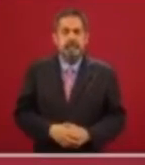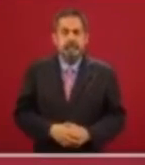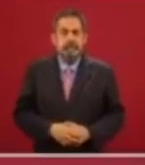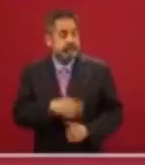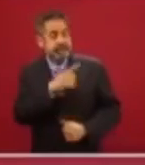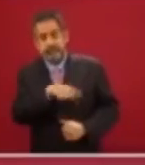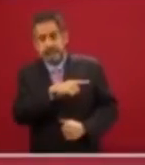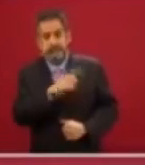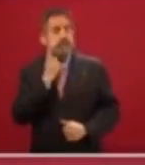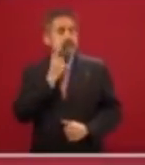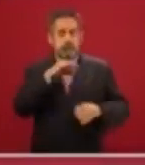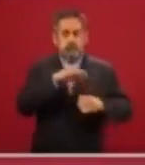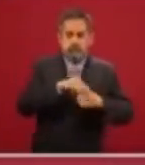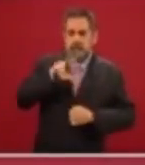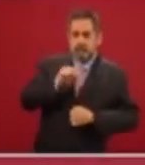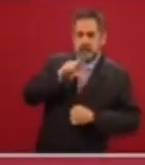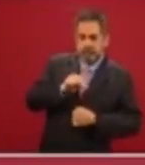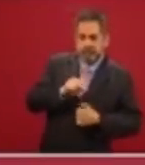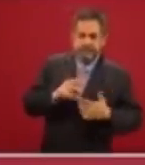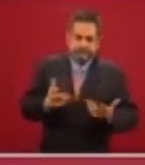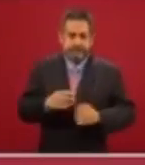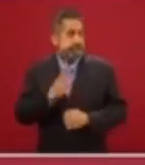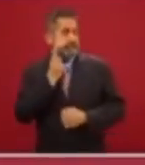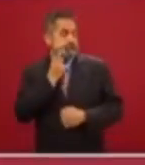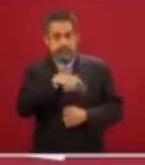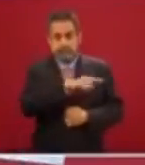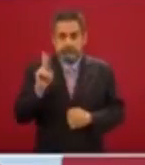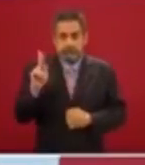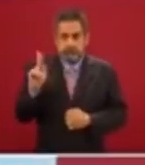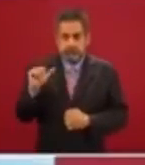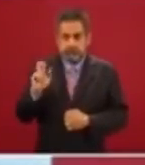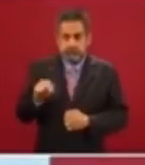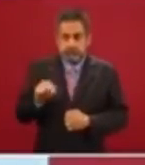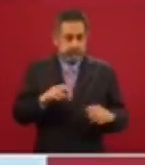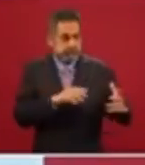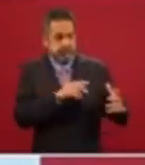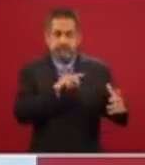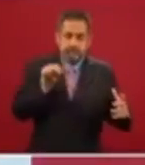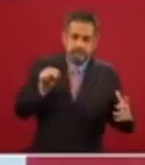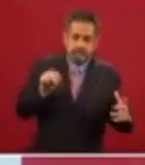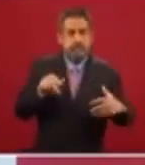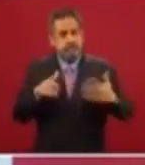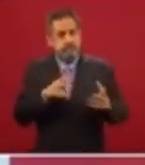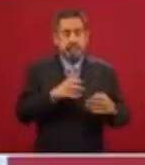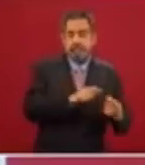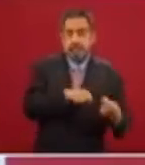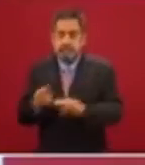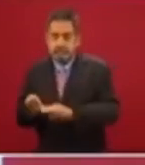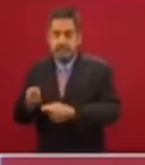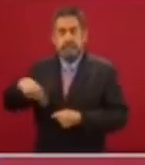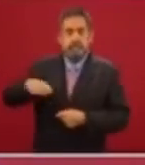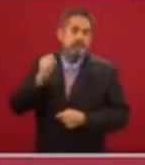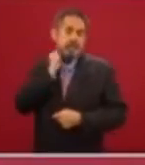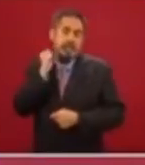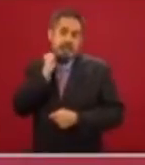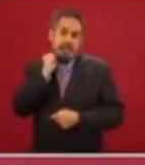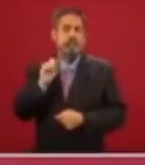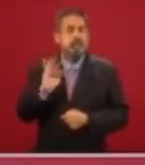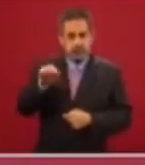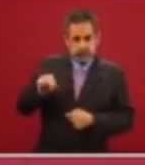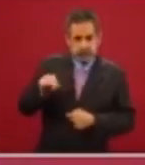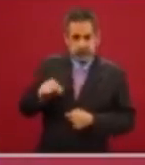que votaron en contra los diputados del PAN. Pero viene el Senado y